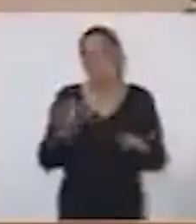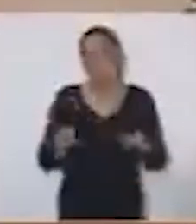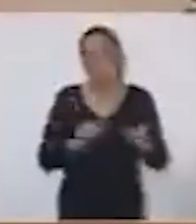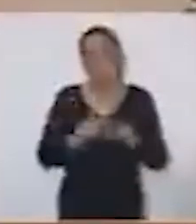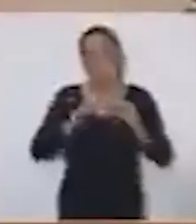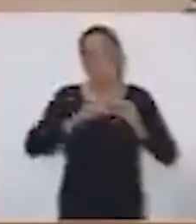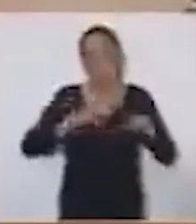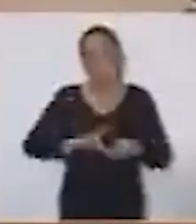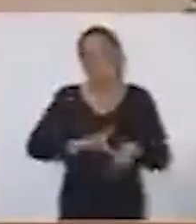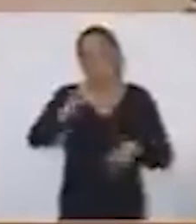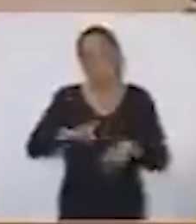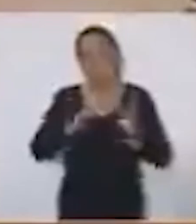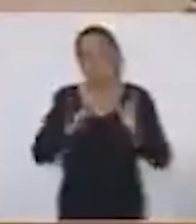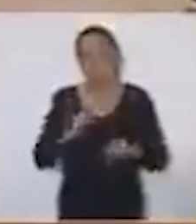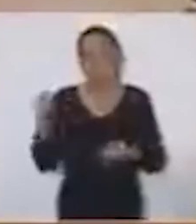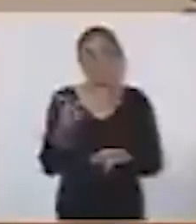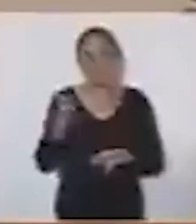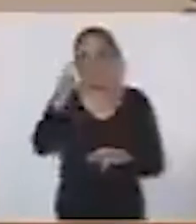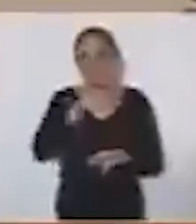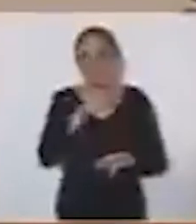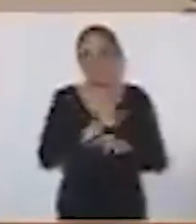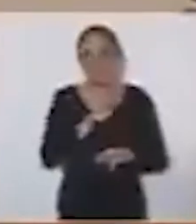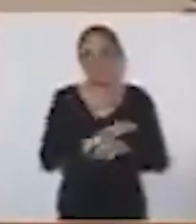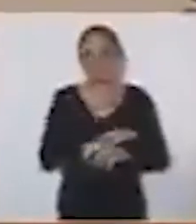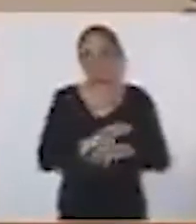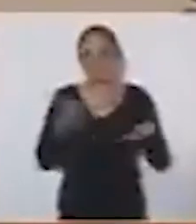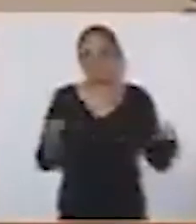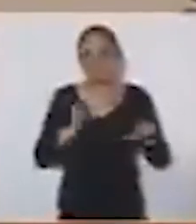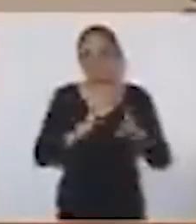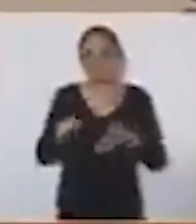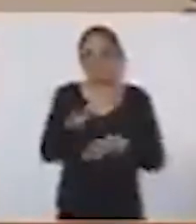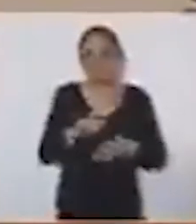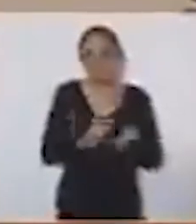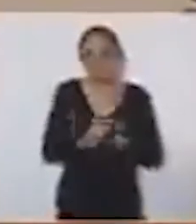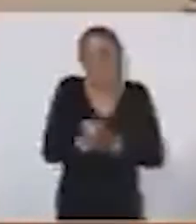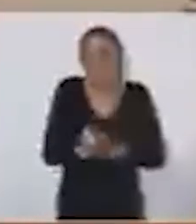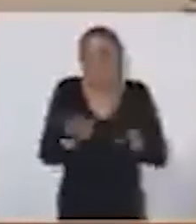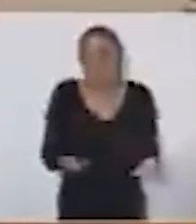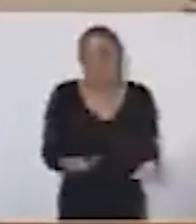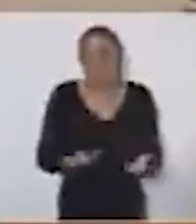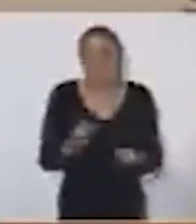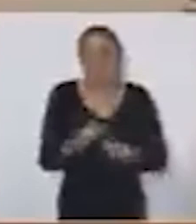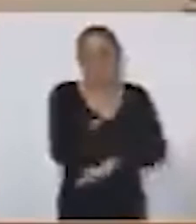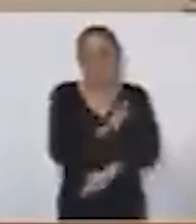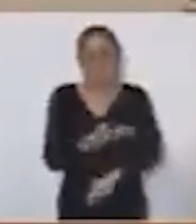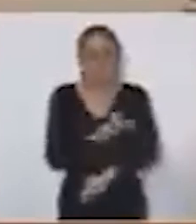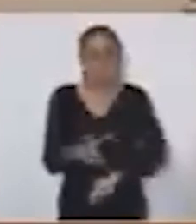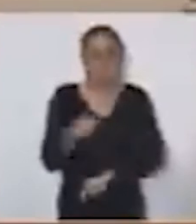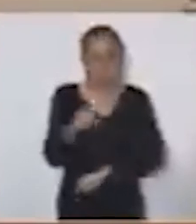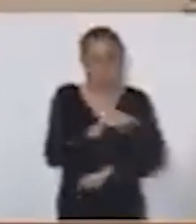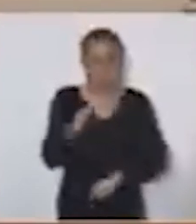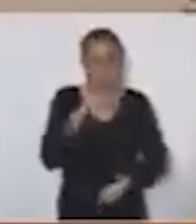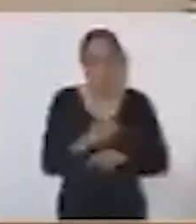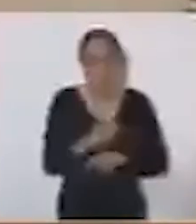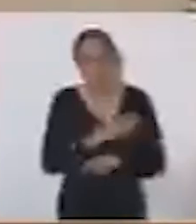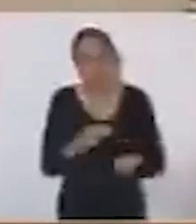después vender a todo lo necesario para que de manera definitiva quede resuelto y Quien tenga